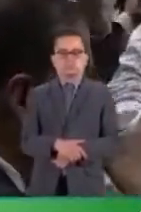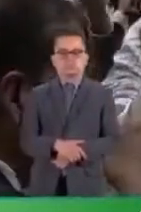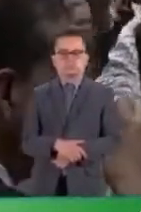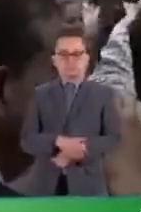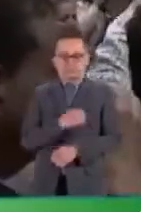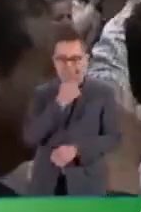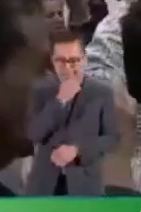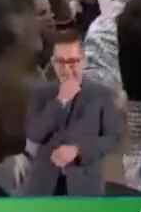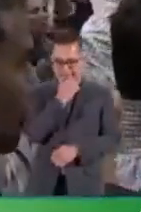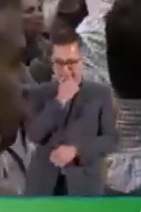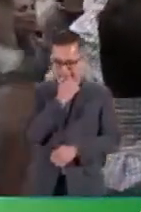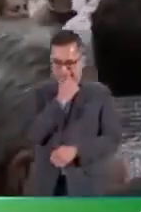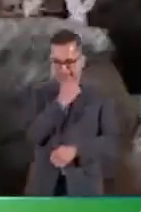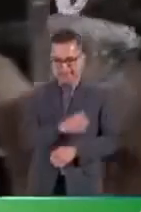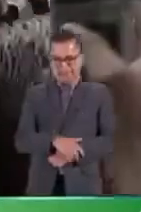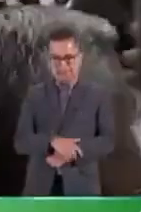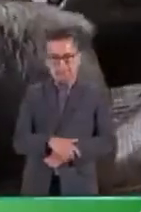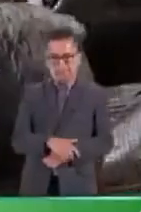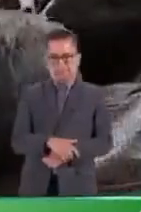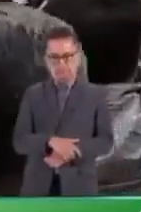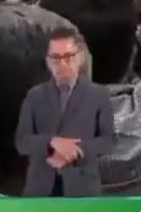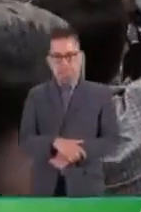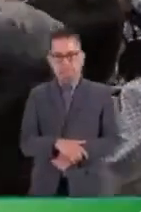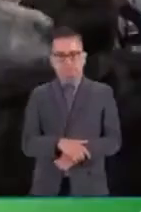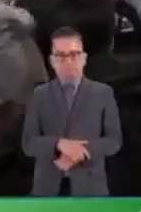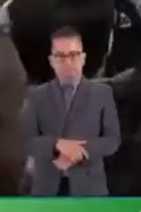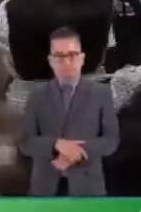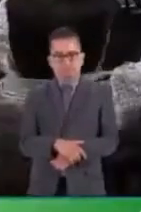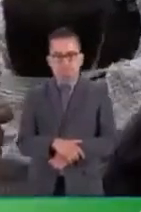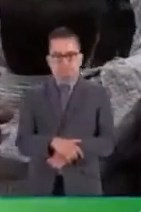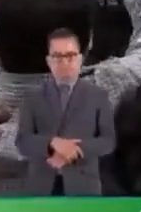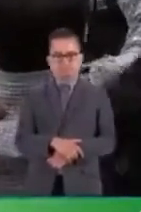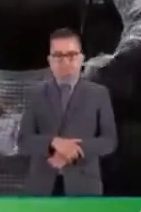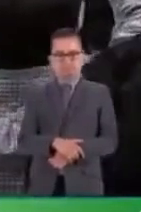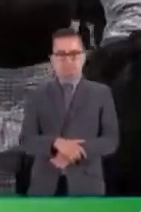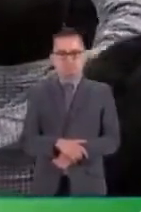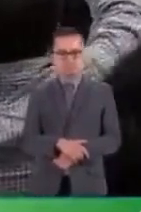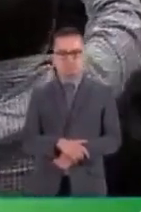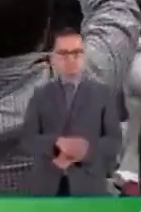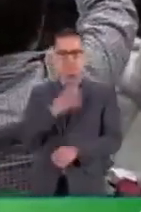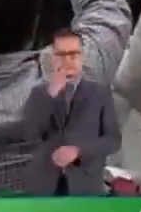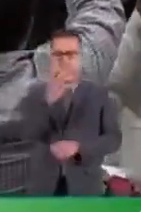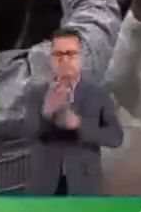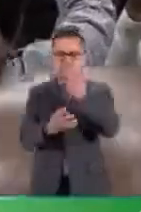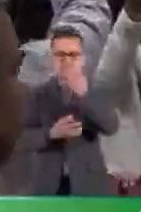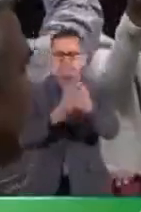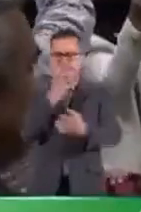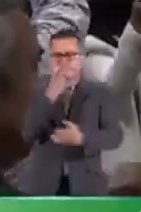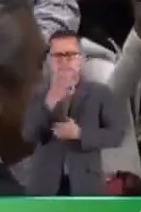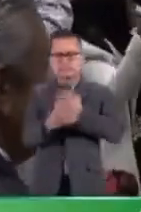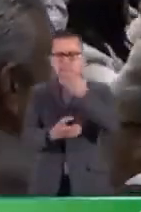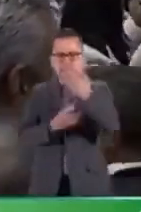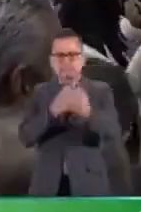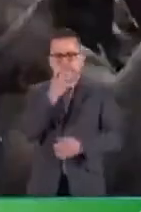la recomposición de policías, fiscalías, ministerios públicos, pues no va a pasar nada. Al contrario, esto